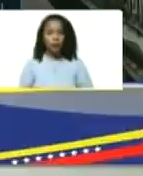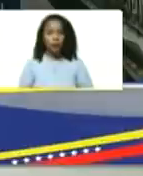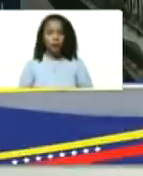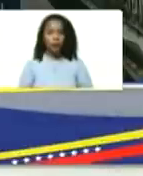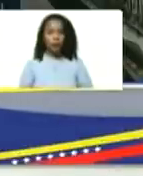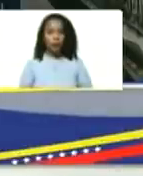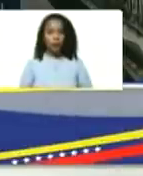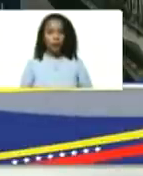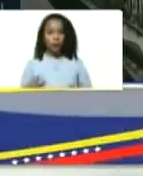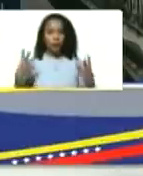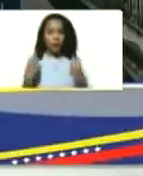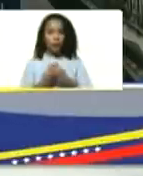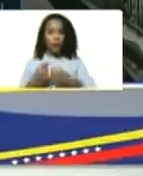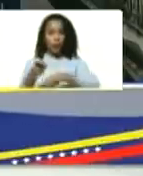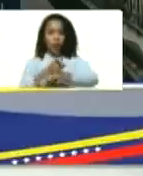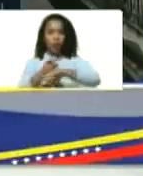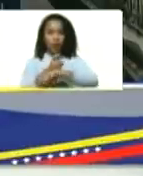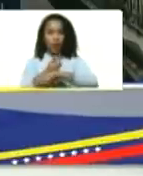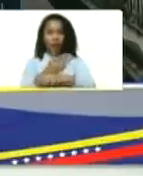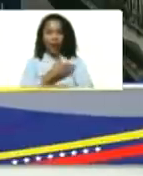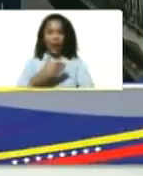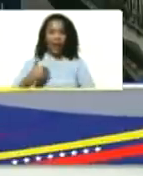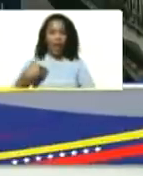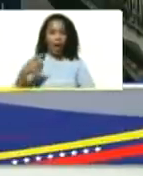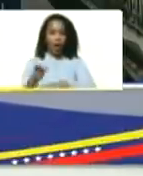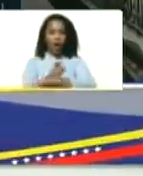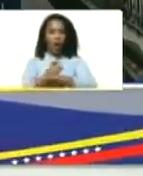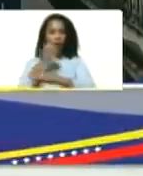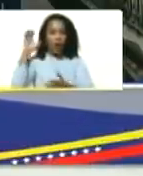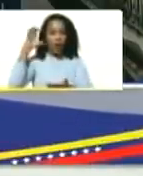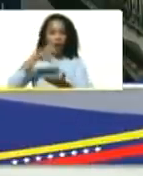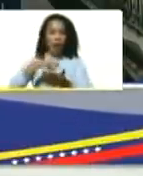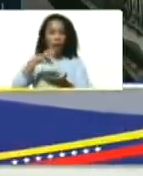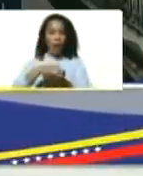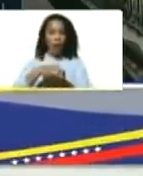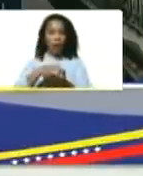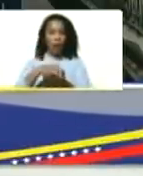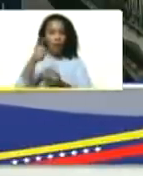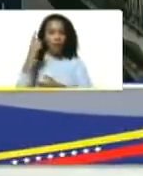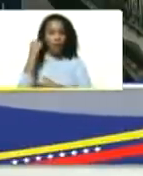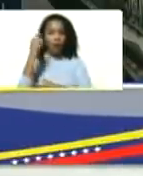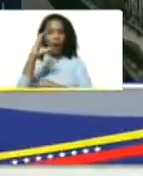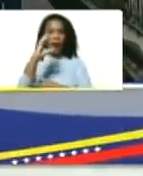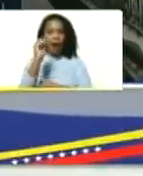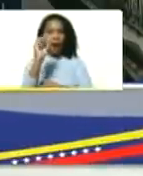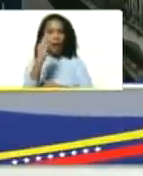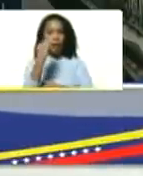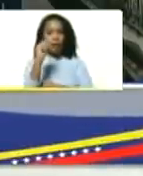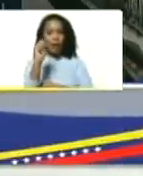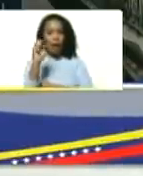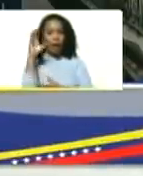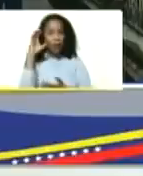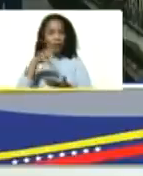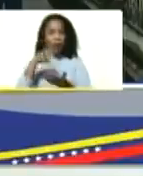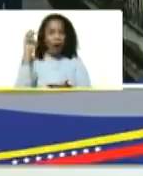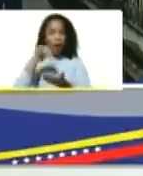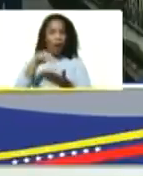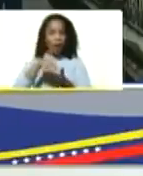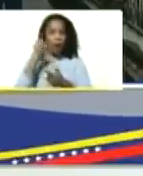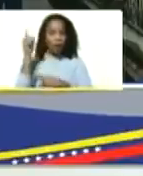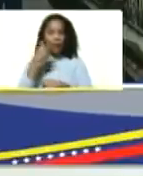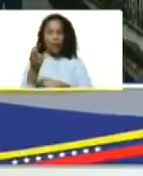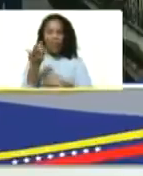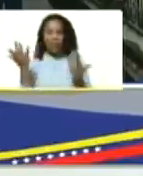compañera gobernadora querida gobernadora karina carpio desde el aragua que le dice a nuestro